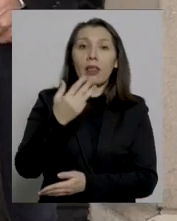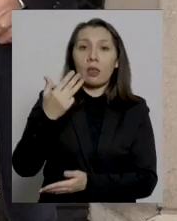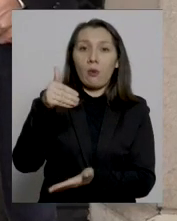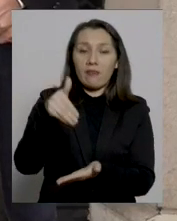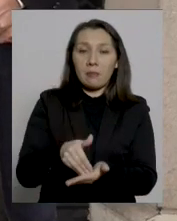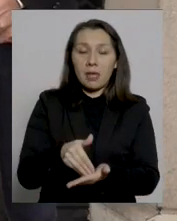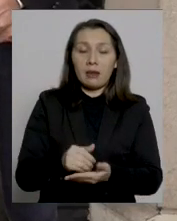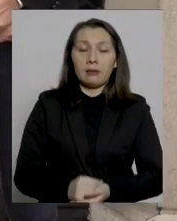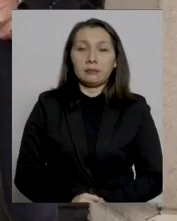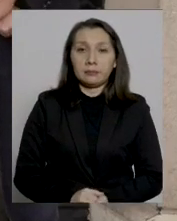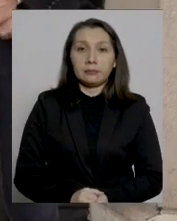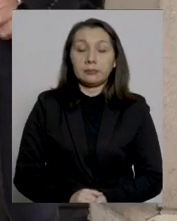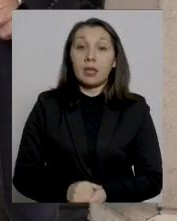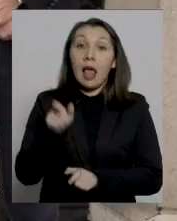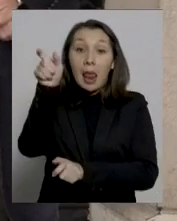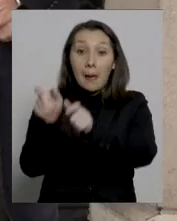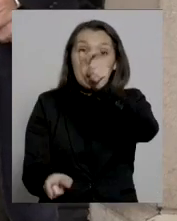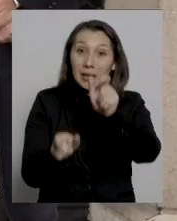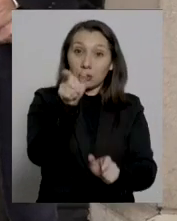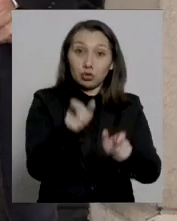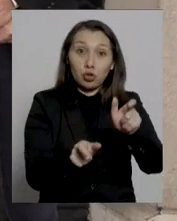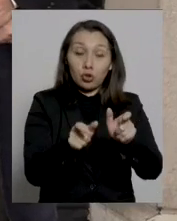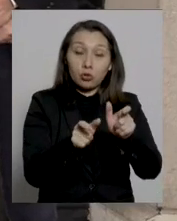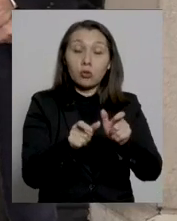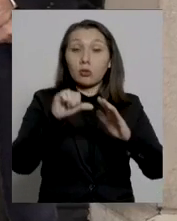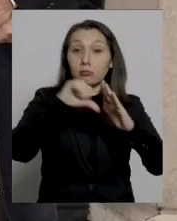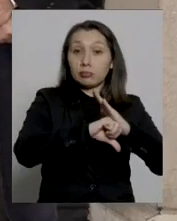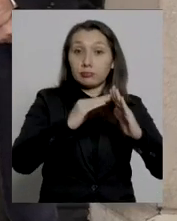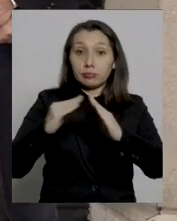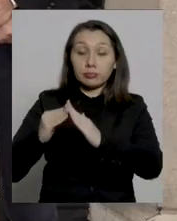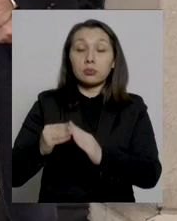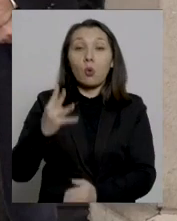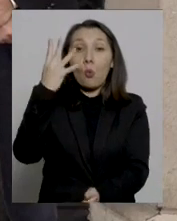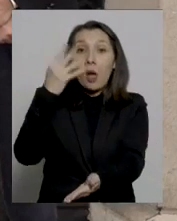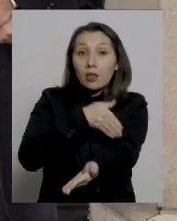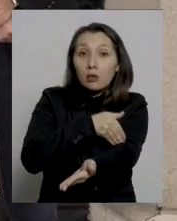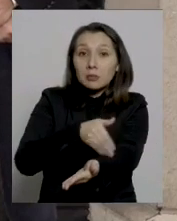3.649.000, y de personas con cuarentena,